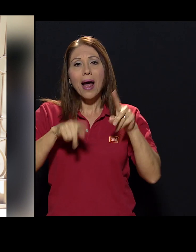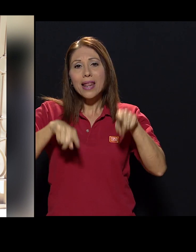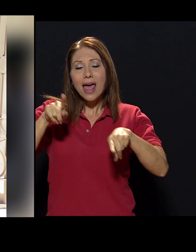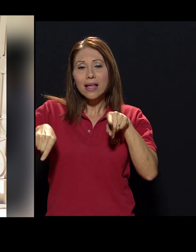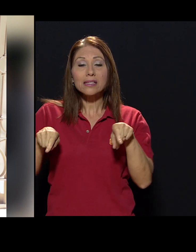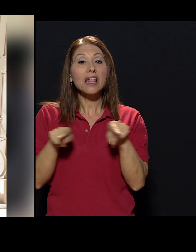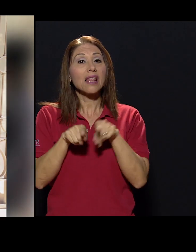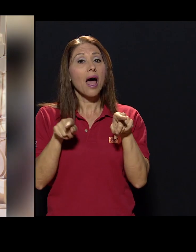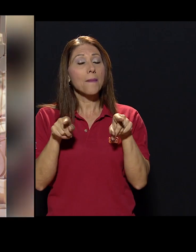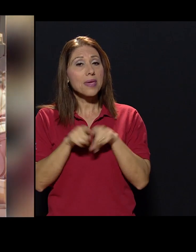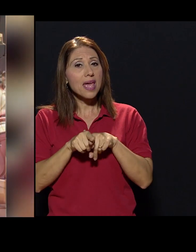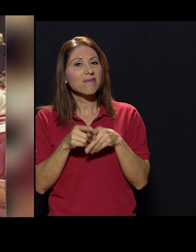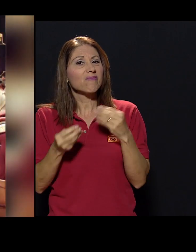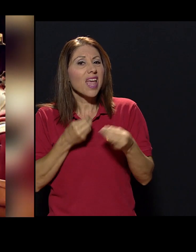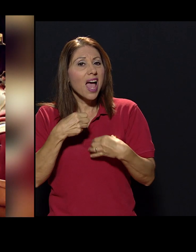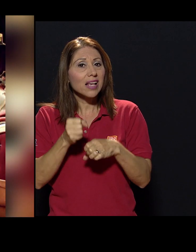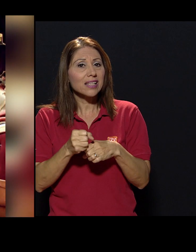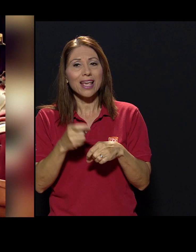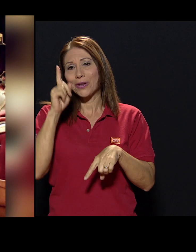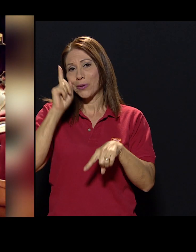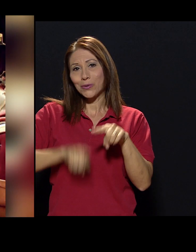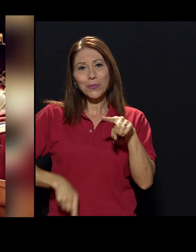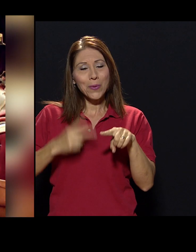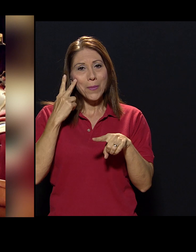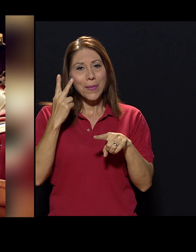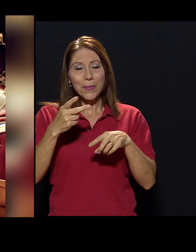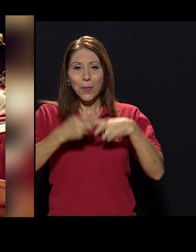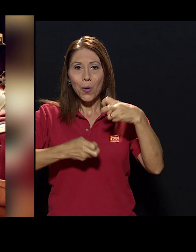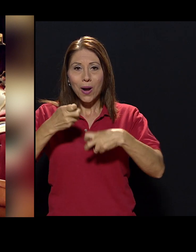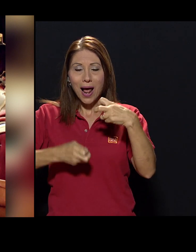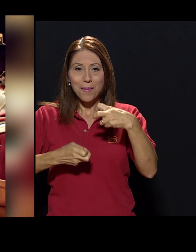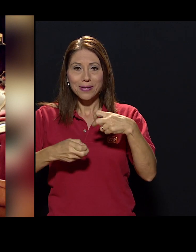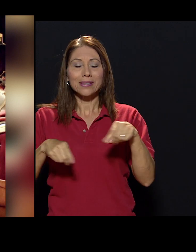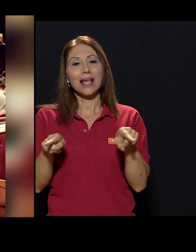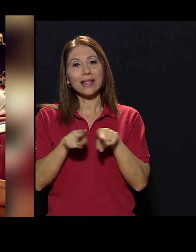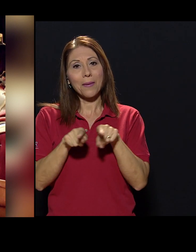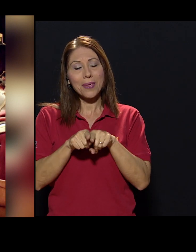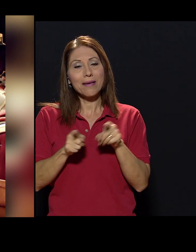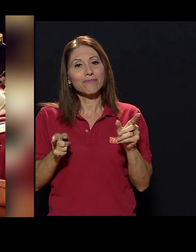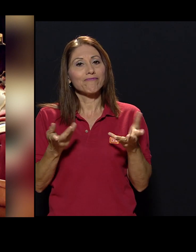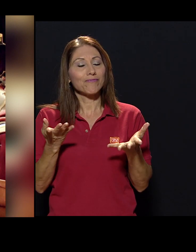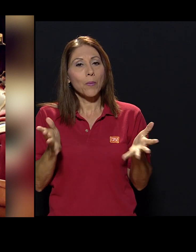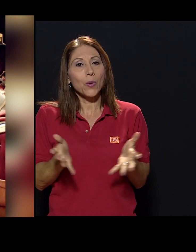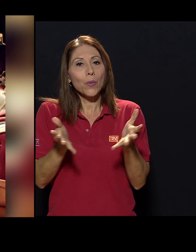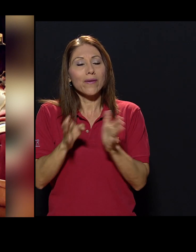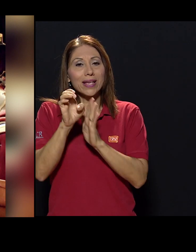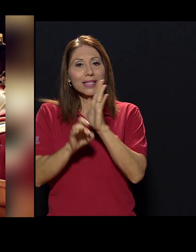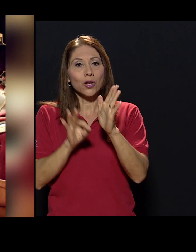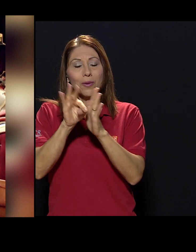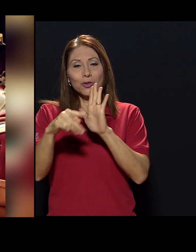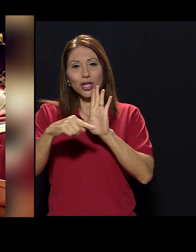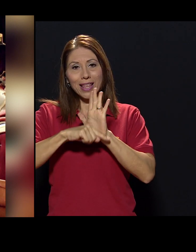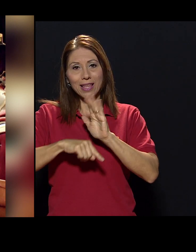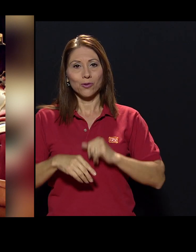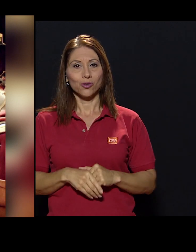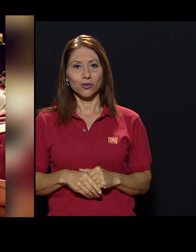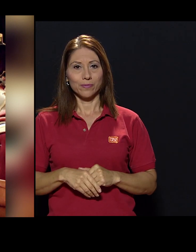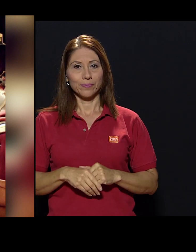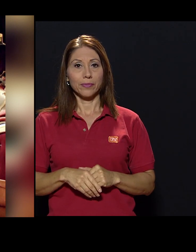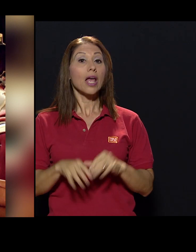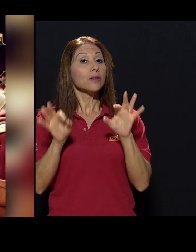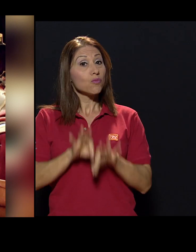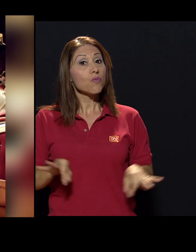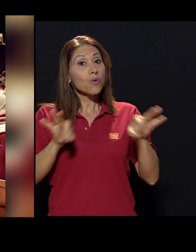De escuchar historias Más variadas Sino que también Invisibiliza problemáticas Y promueve Estereotipos negativos